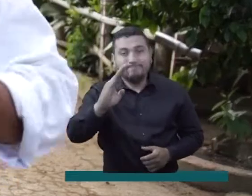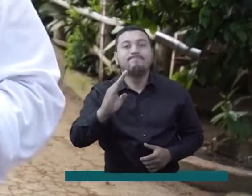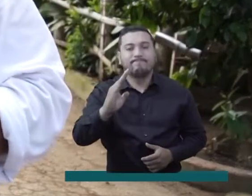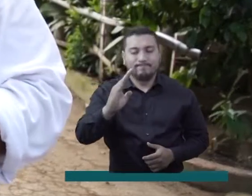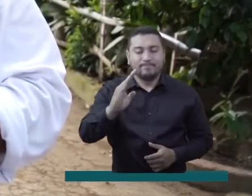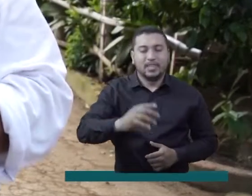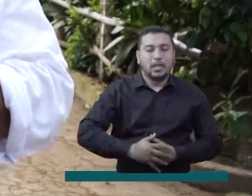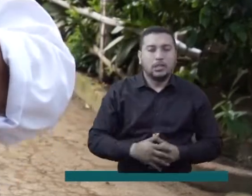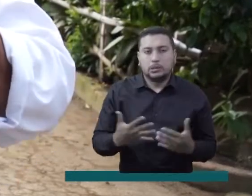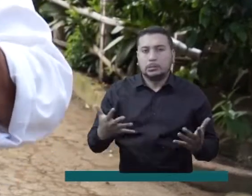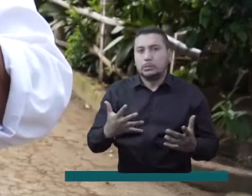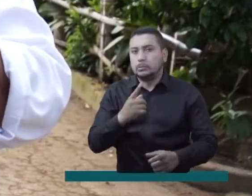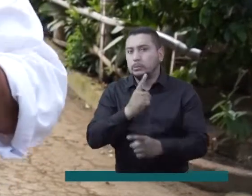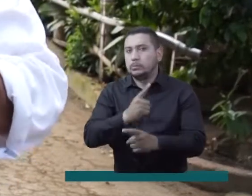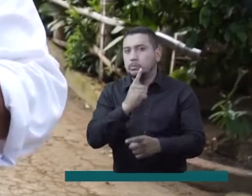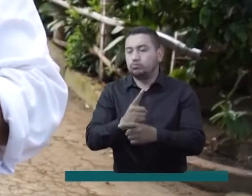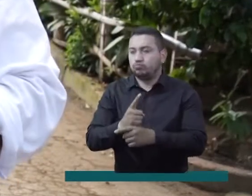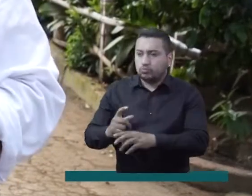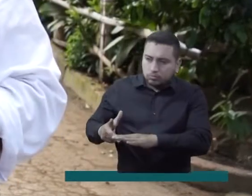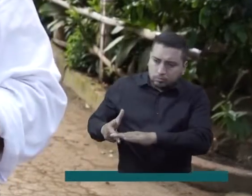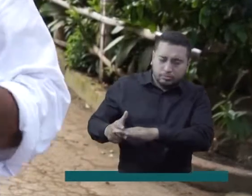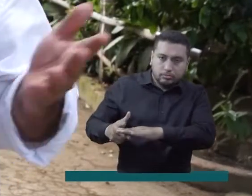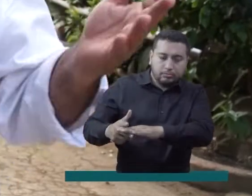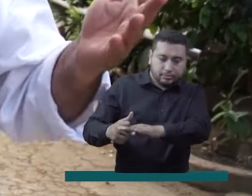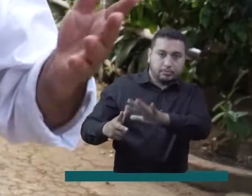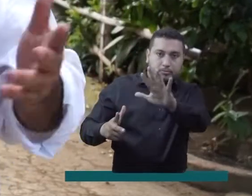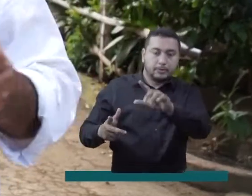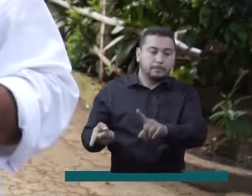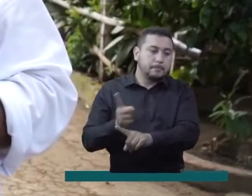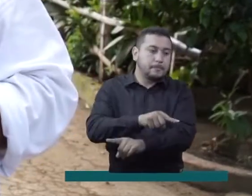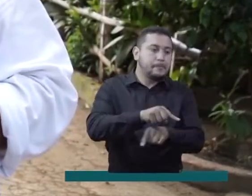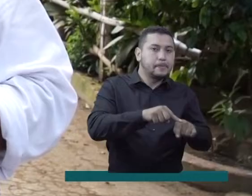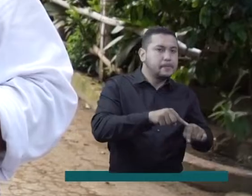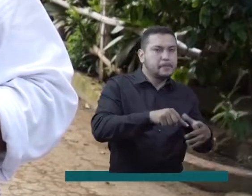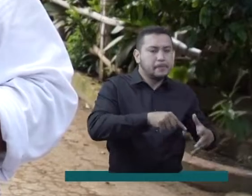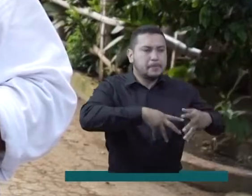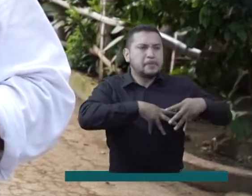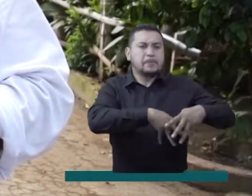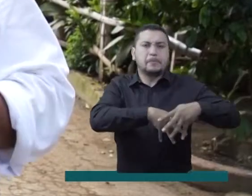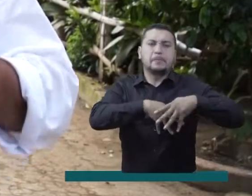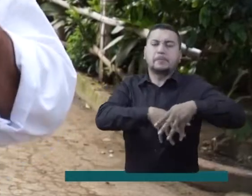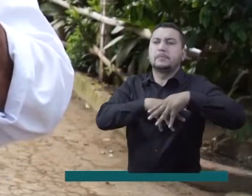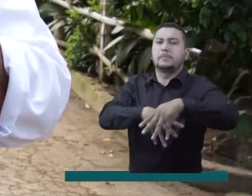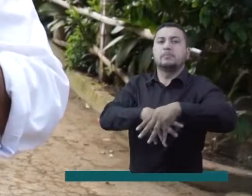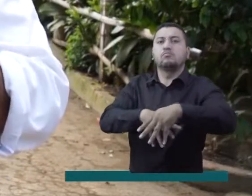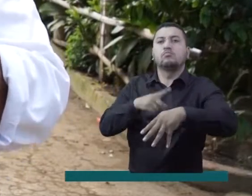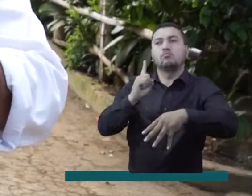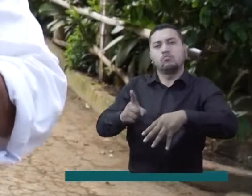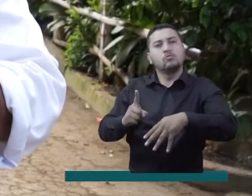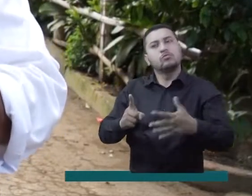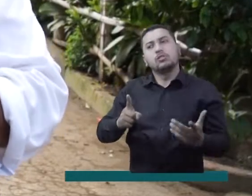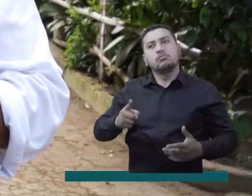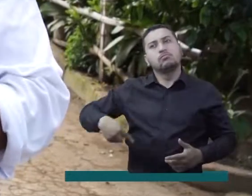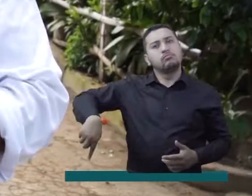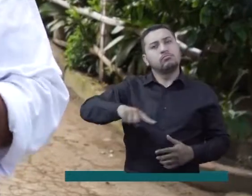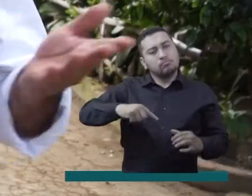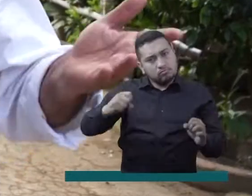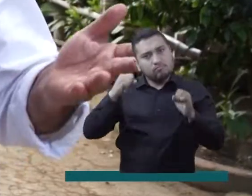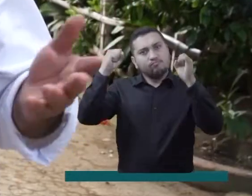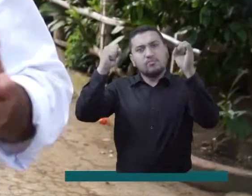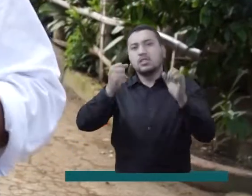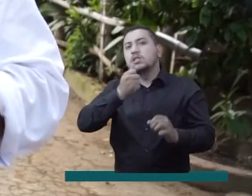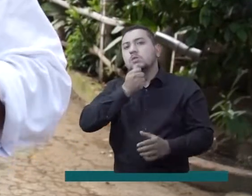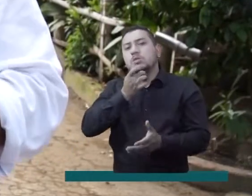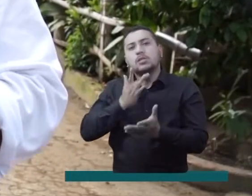Hola Mabel y televidentes, varios cierres de vías principales ha realizado la comunidad ibaguereña en protesta por la falta de agua potable